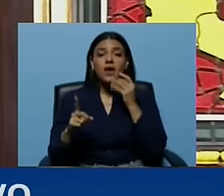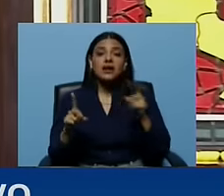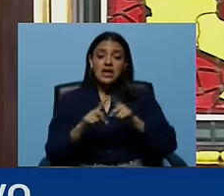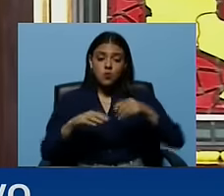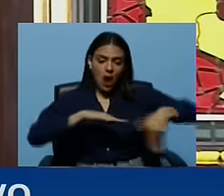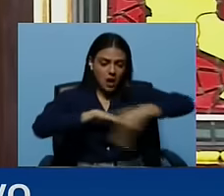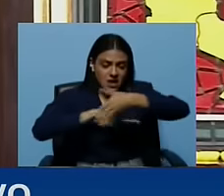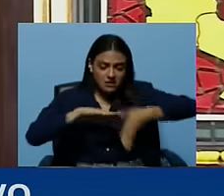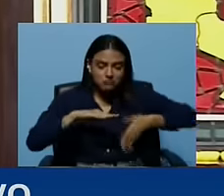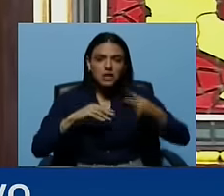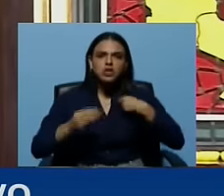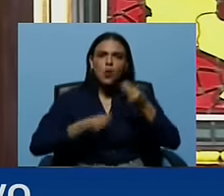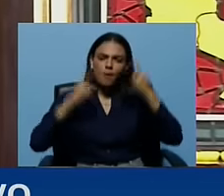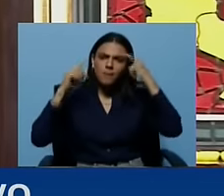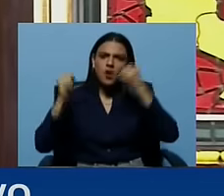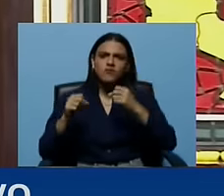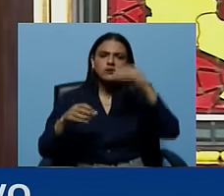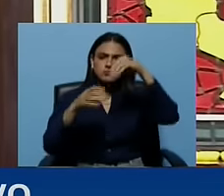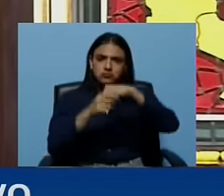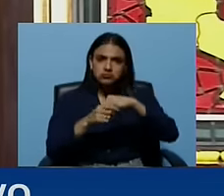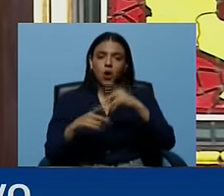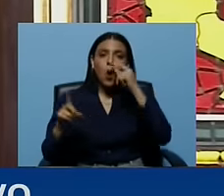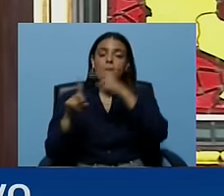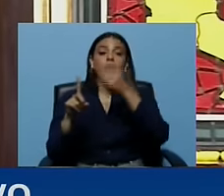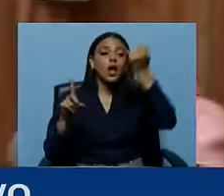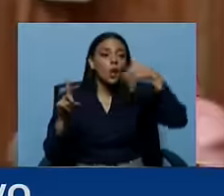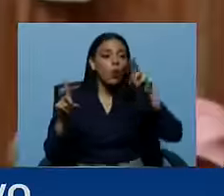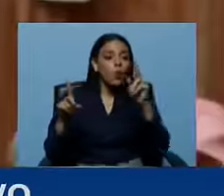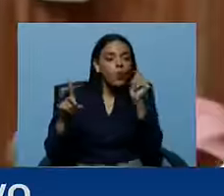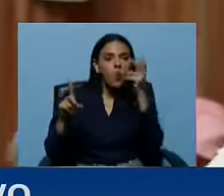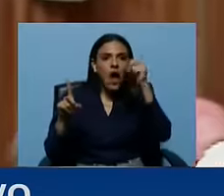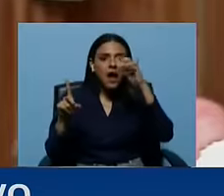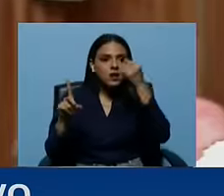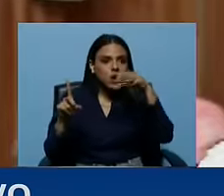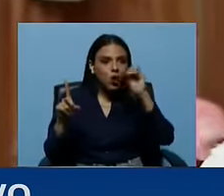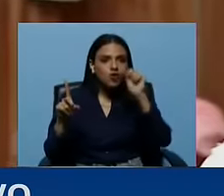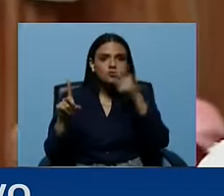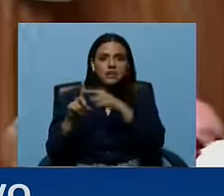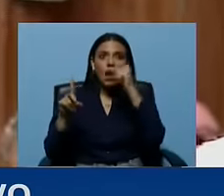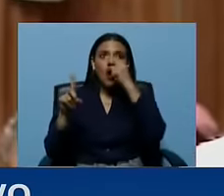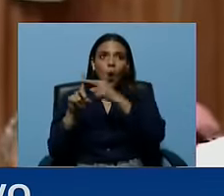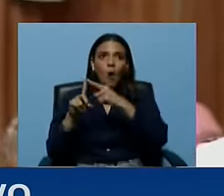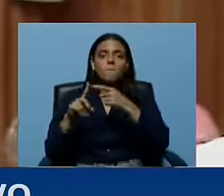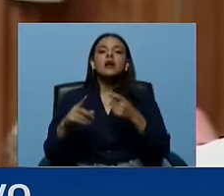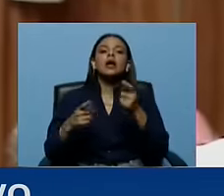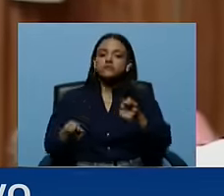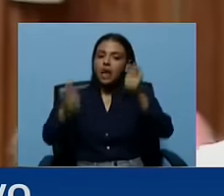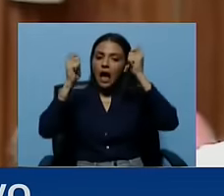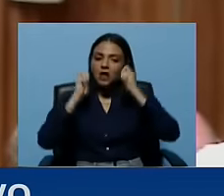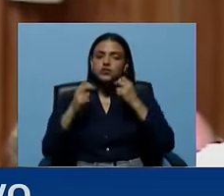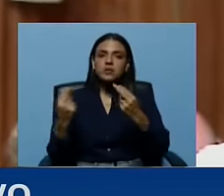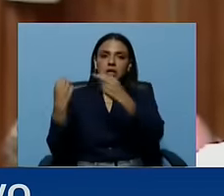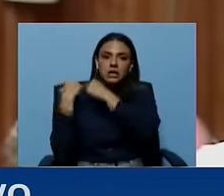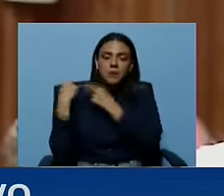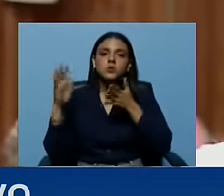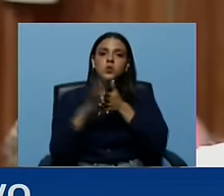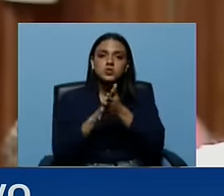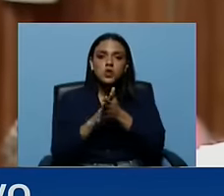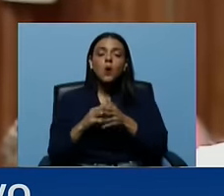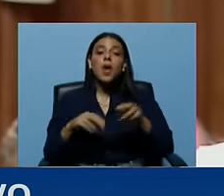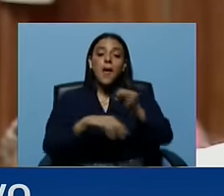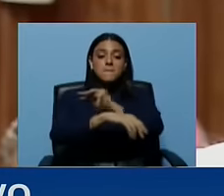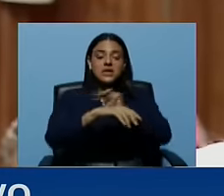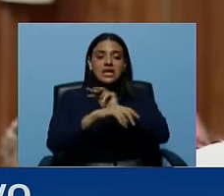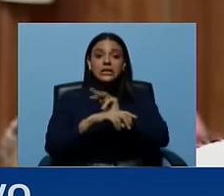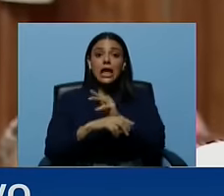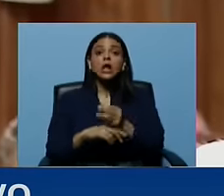del oriente venezolano, el ingeniero Juan José Ramírez, para que asuma el Ministerio